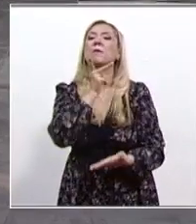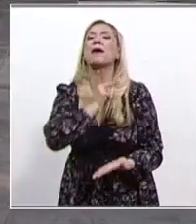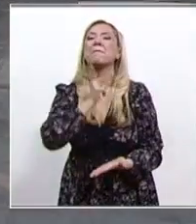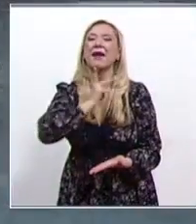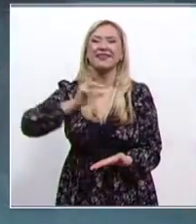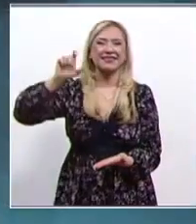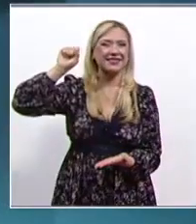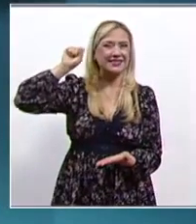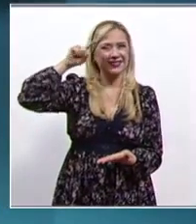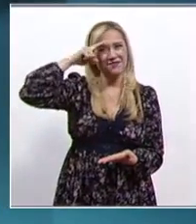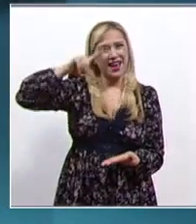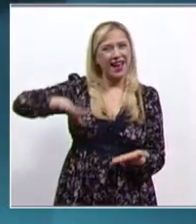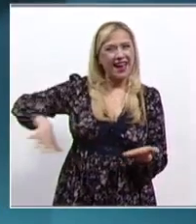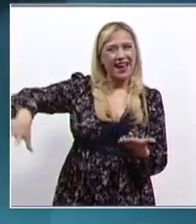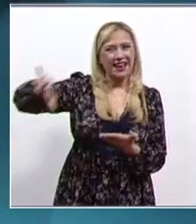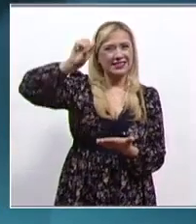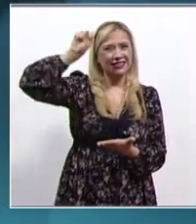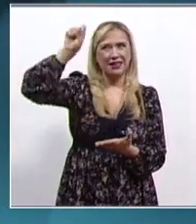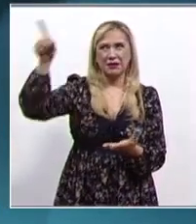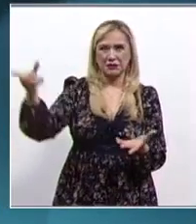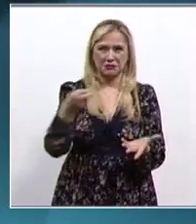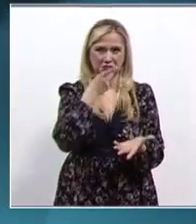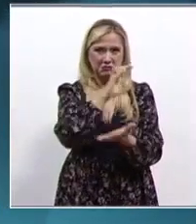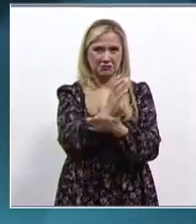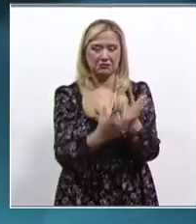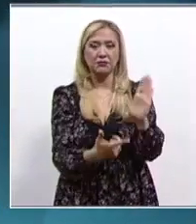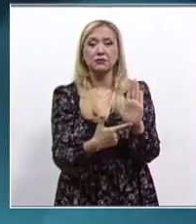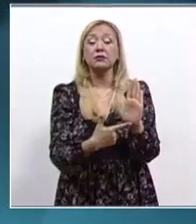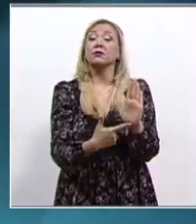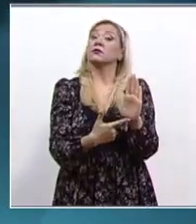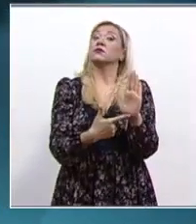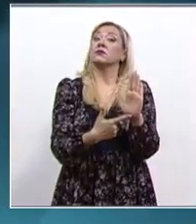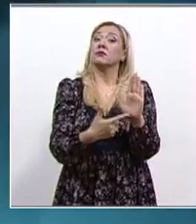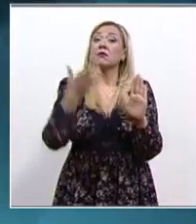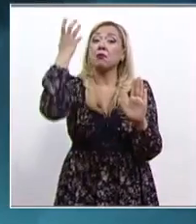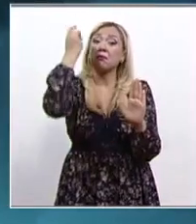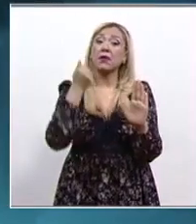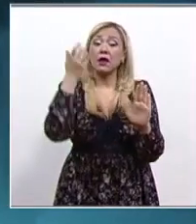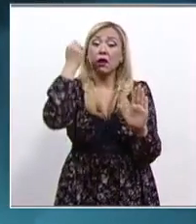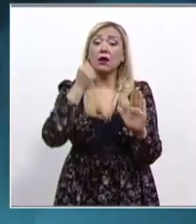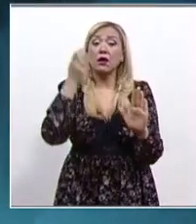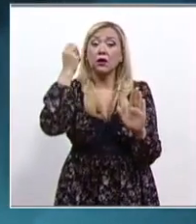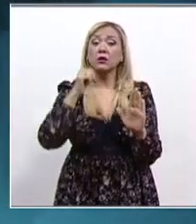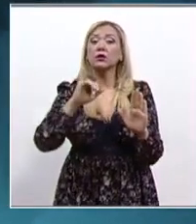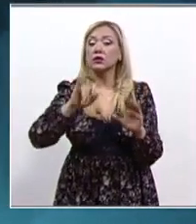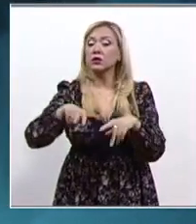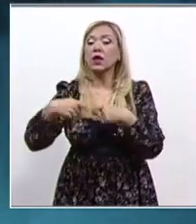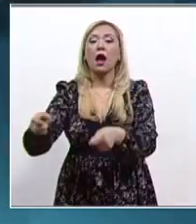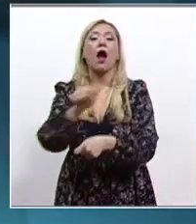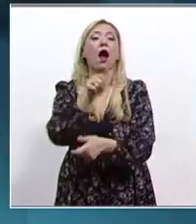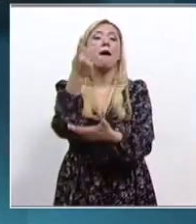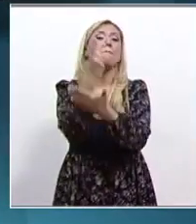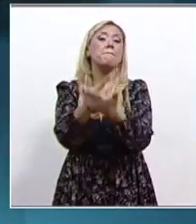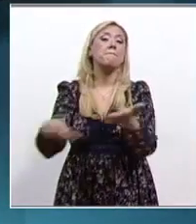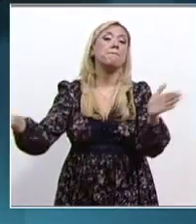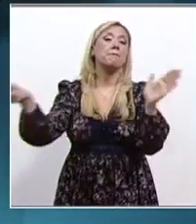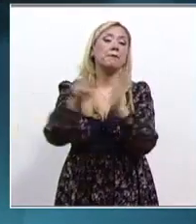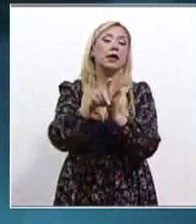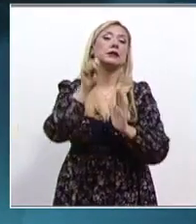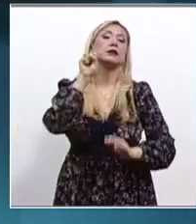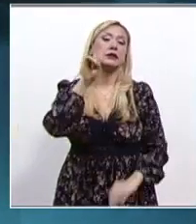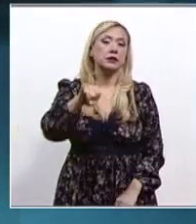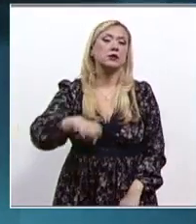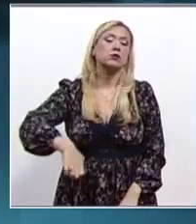es inconvencional al prever que solo tienen derecho a una pensión por vejez los trabajadores de planta, lo que viola el derecho a la